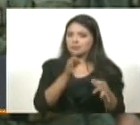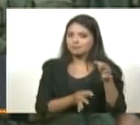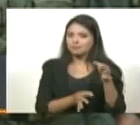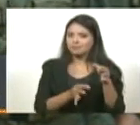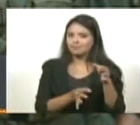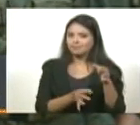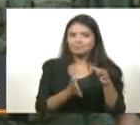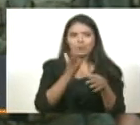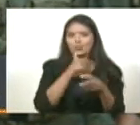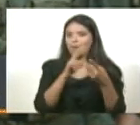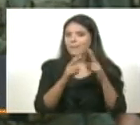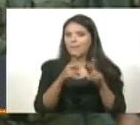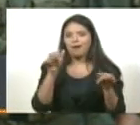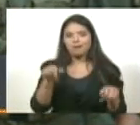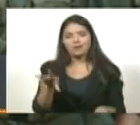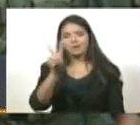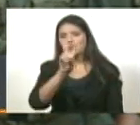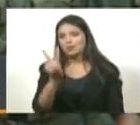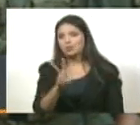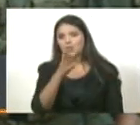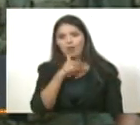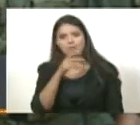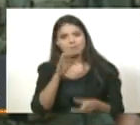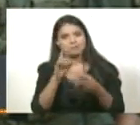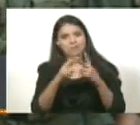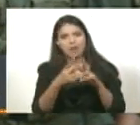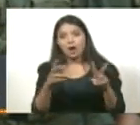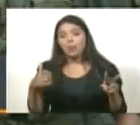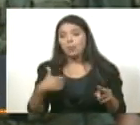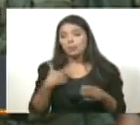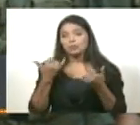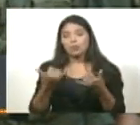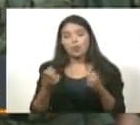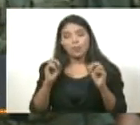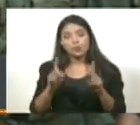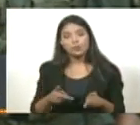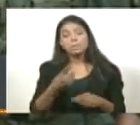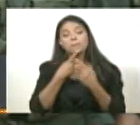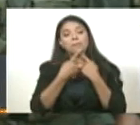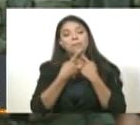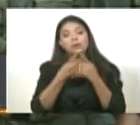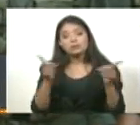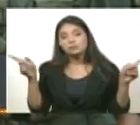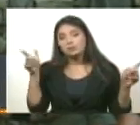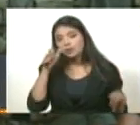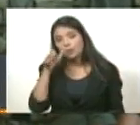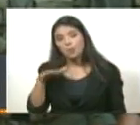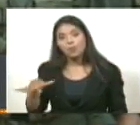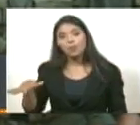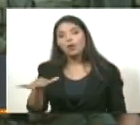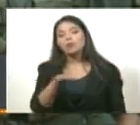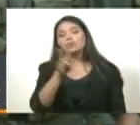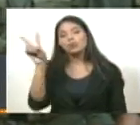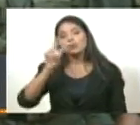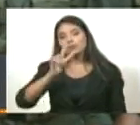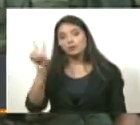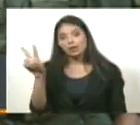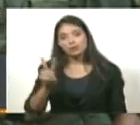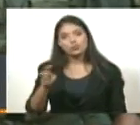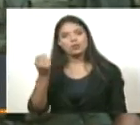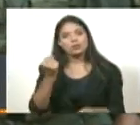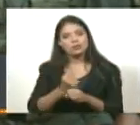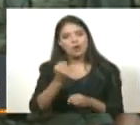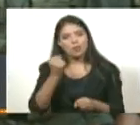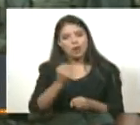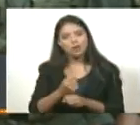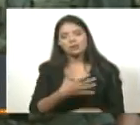No habrá paz en este país. Aprovechamos esta oportunidad para decirle al pueblo noble de Venezuela, al trabajador,